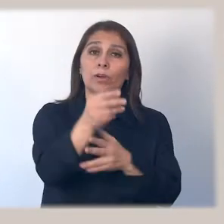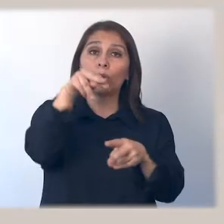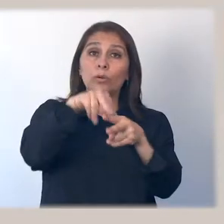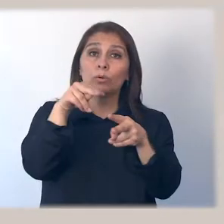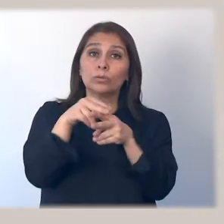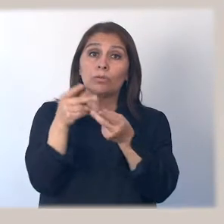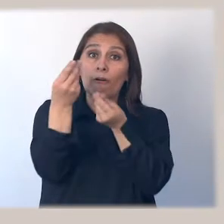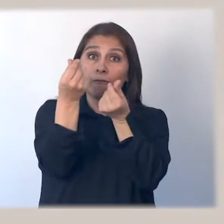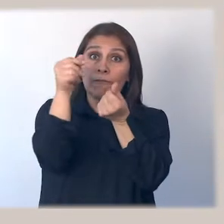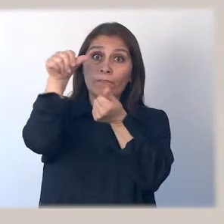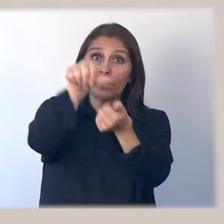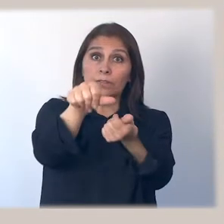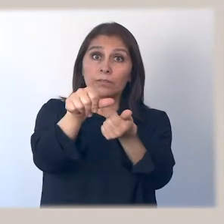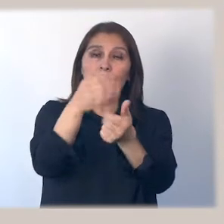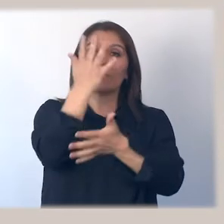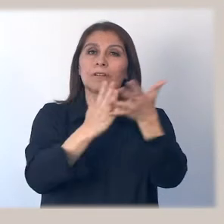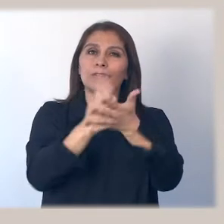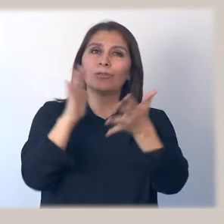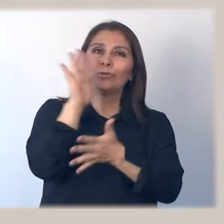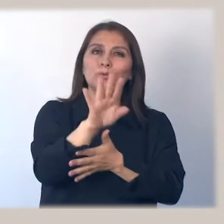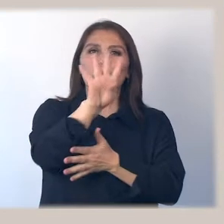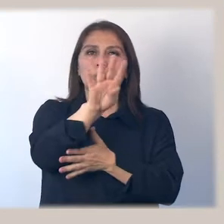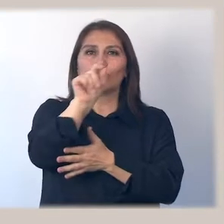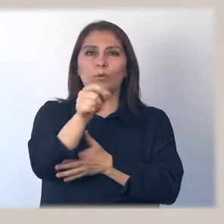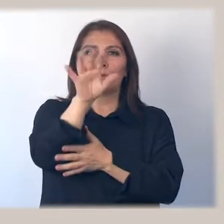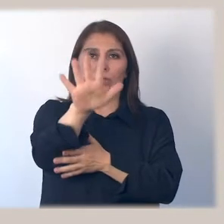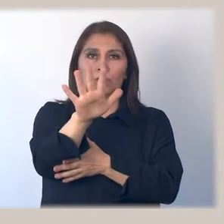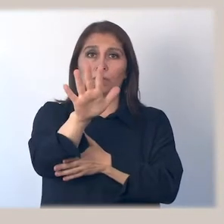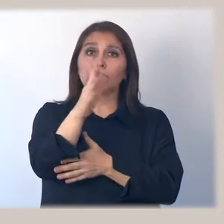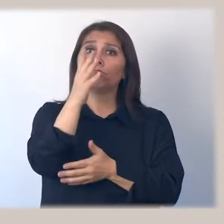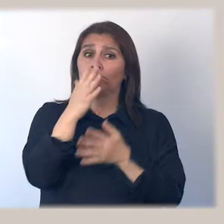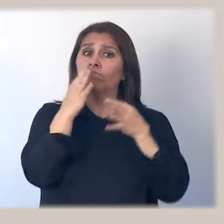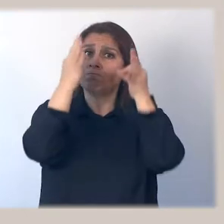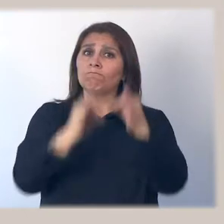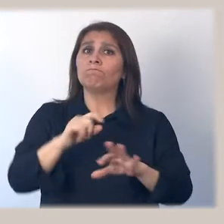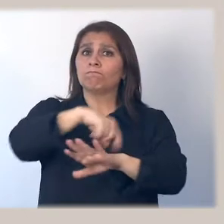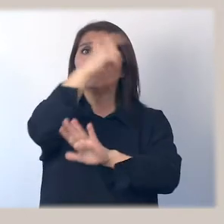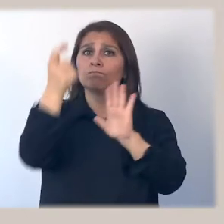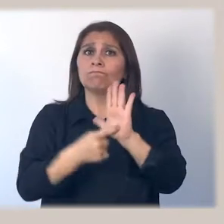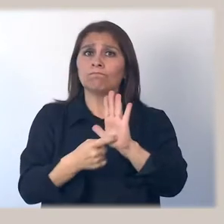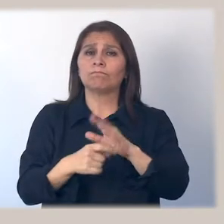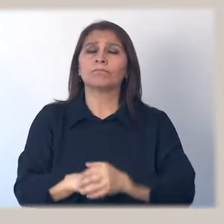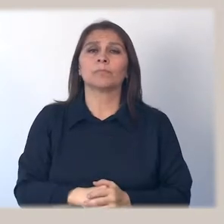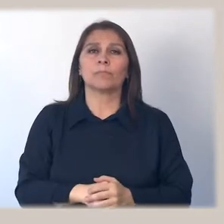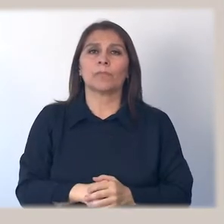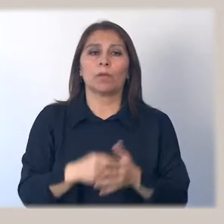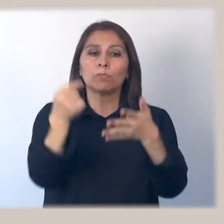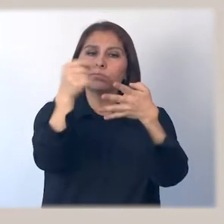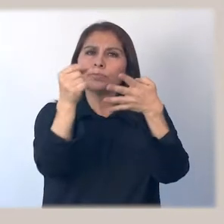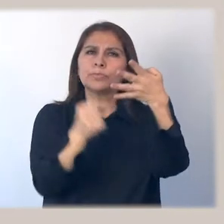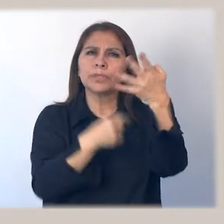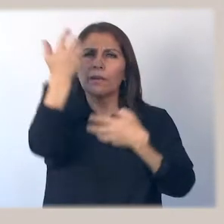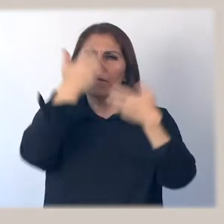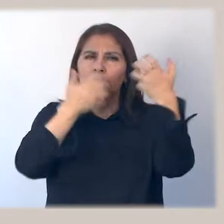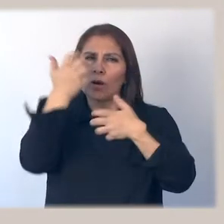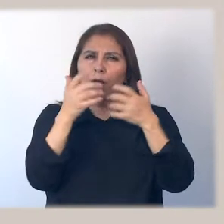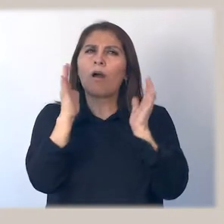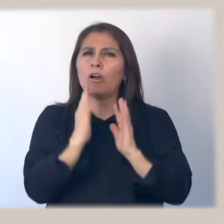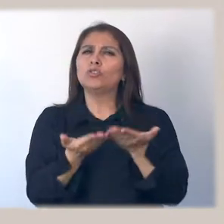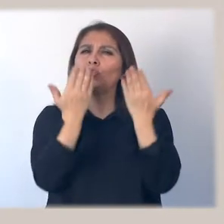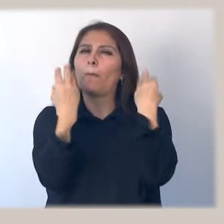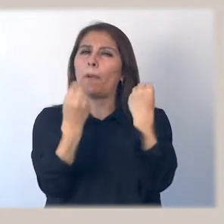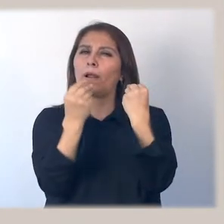El factor recursos financieros obtuvo una calificación de 4.5, lo que lo ubica en un cumplimiento pleno. Los aspectos evaluados